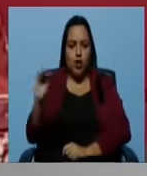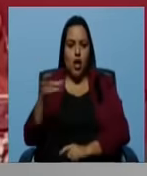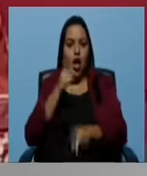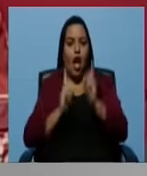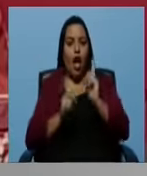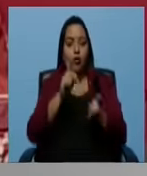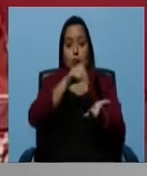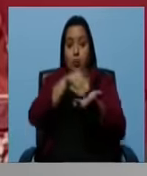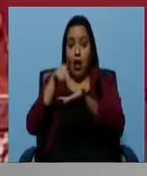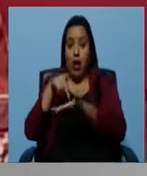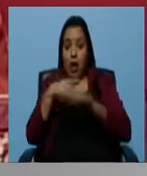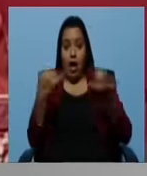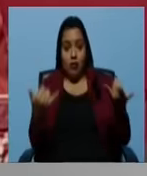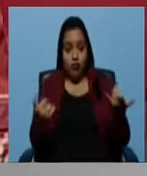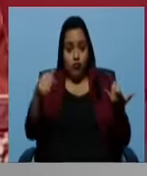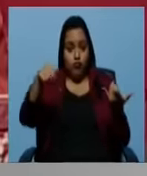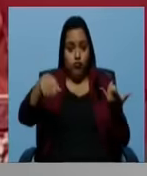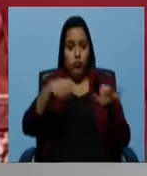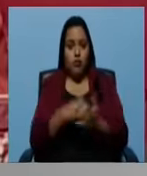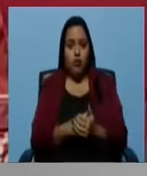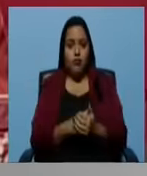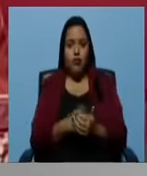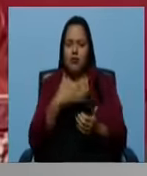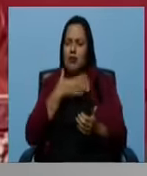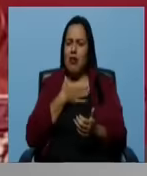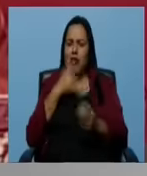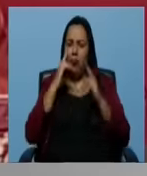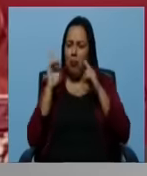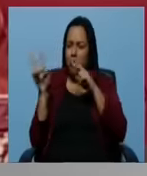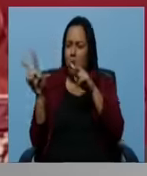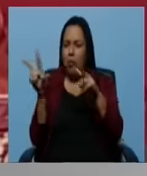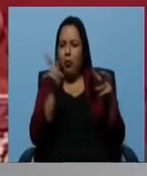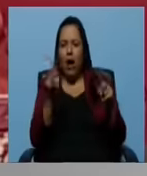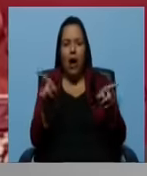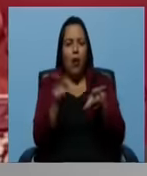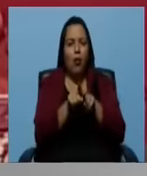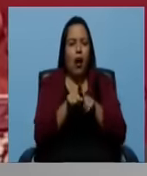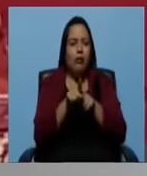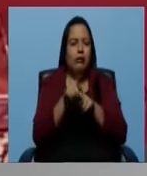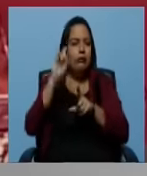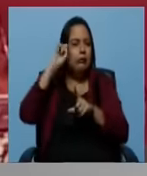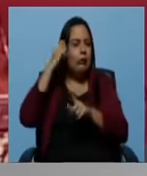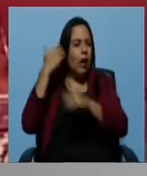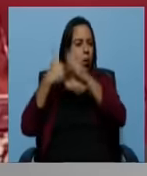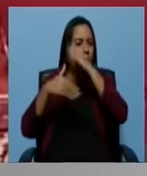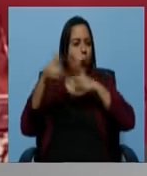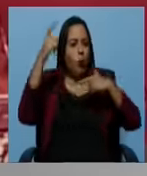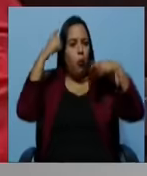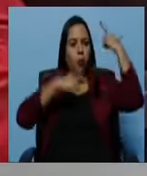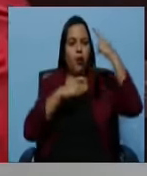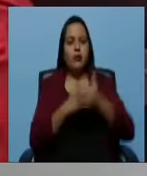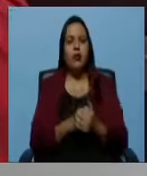Para nosotros, para mí en lo personal, verlos a ellos es ver a Chávez. Es la misma esperanza, es